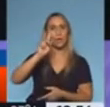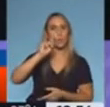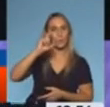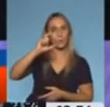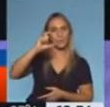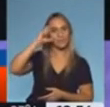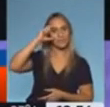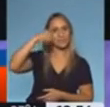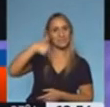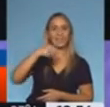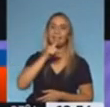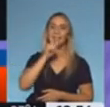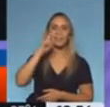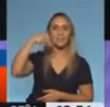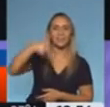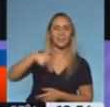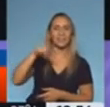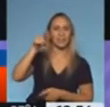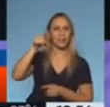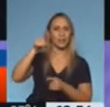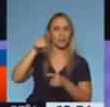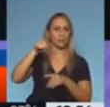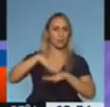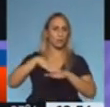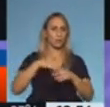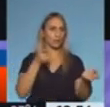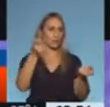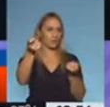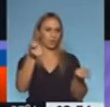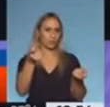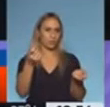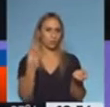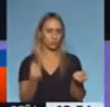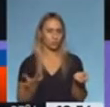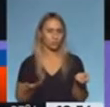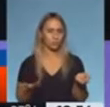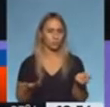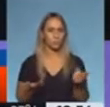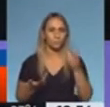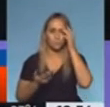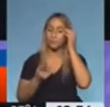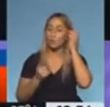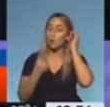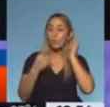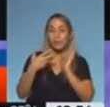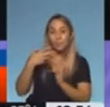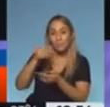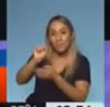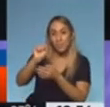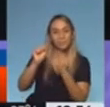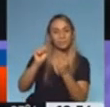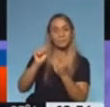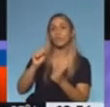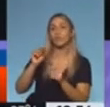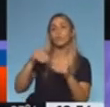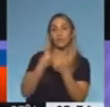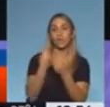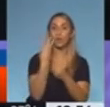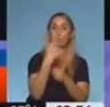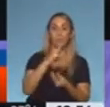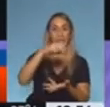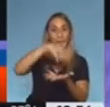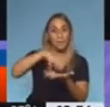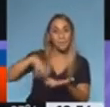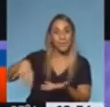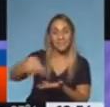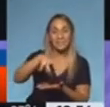me imagino que son circuitos similares, pero a grandes rasgos, si pudieras comentarlo. La que se descubrió fue con Uruguay. Eran 40 empresas, que es una